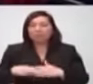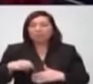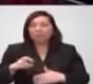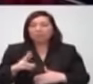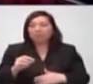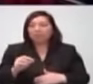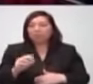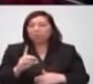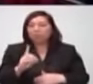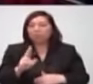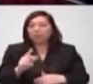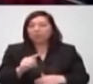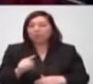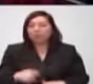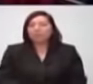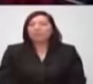Duárez.